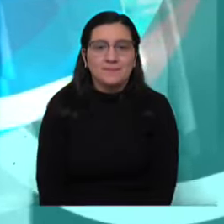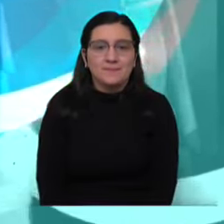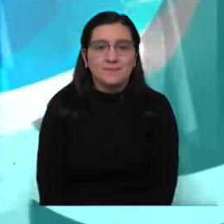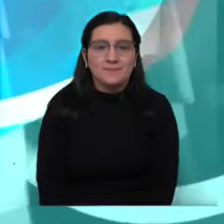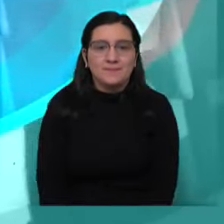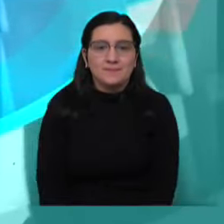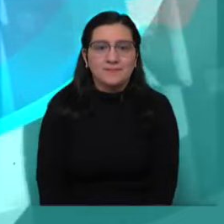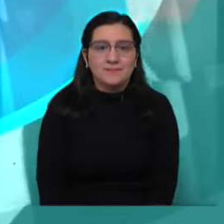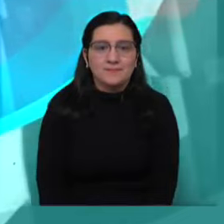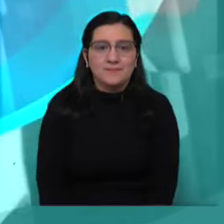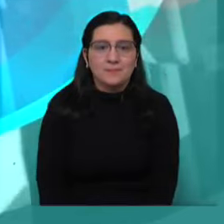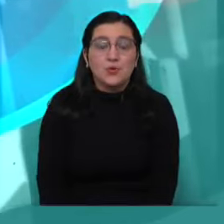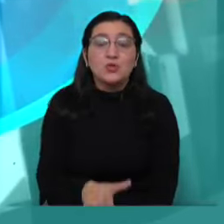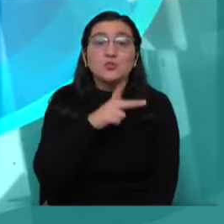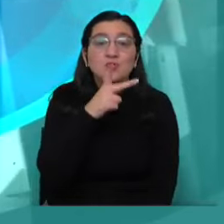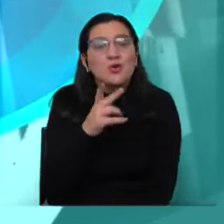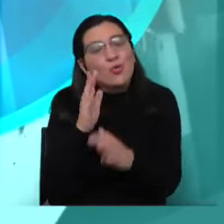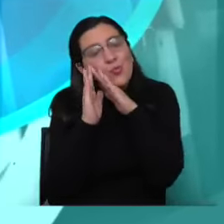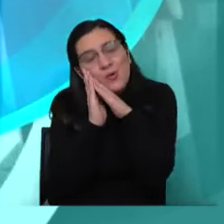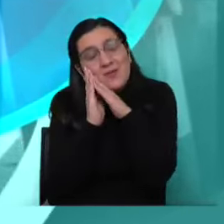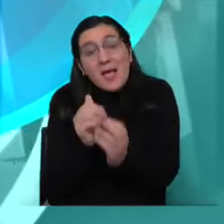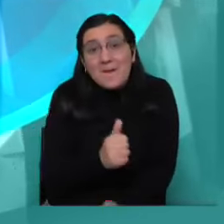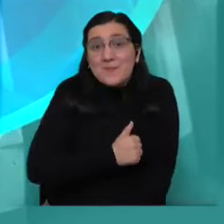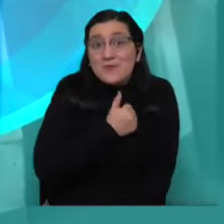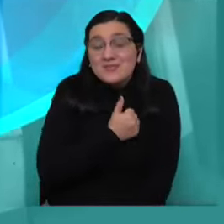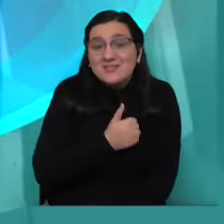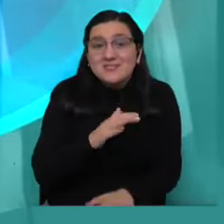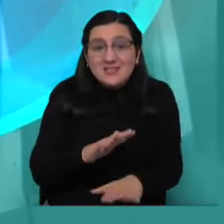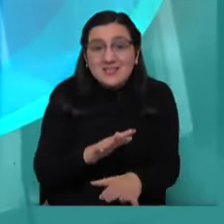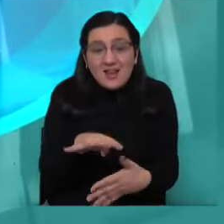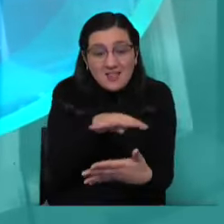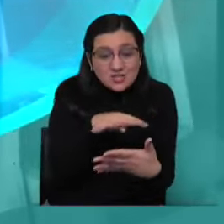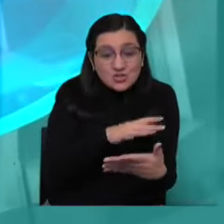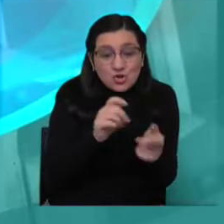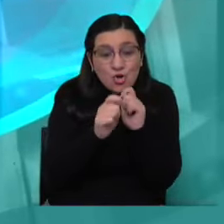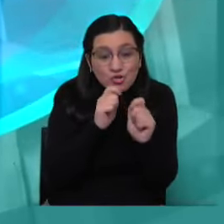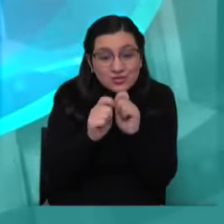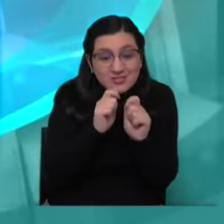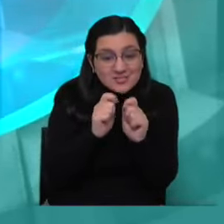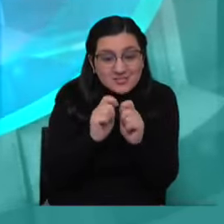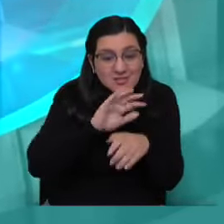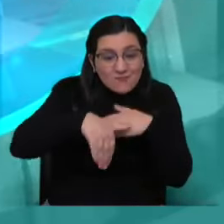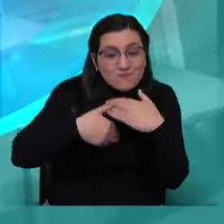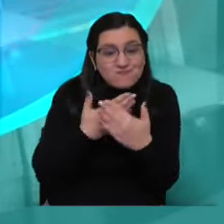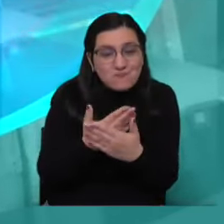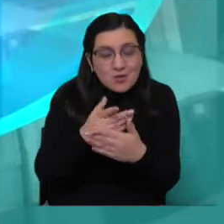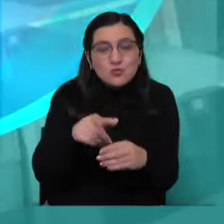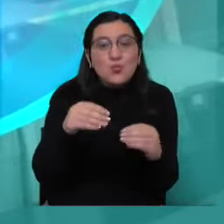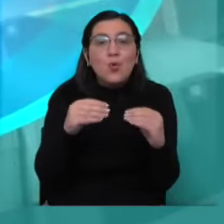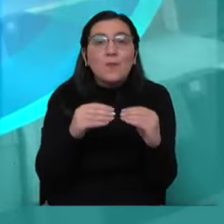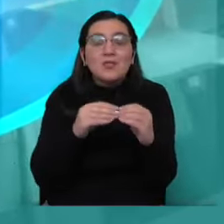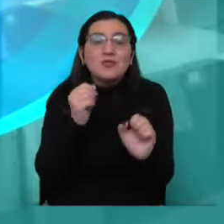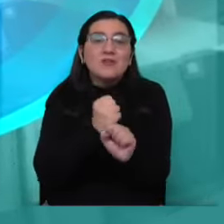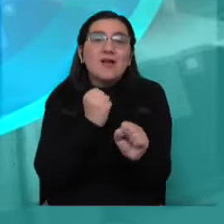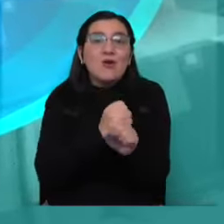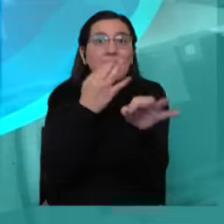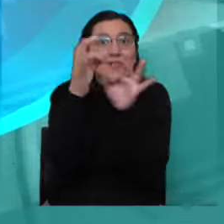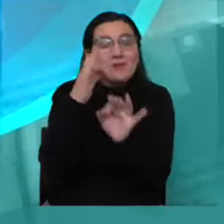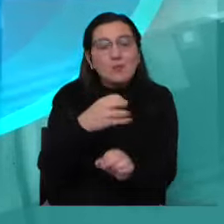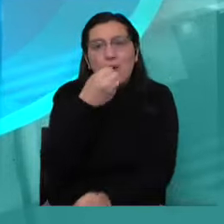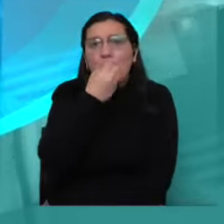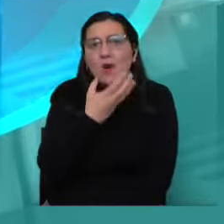puerca cuando sus hijos duermen aprovecha y se queda yendo noticias hasta tarde sus compañeros de trabajo la describen como